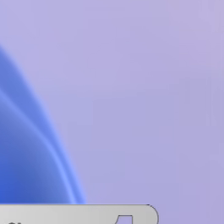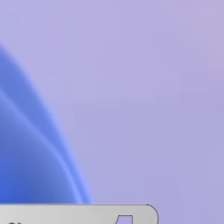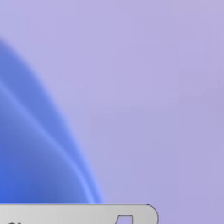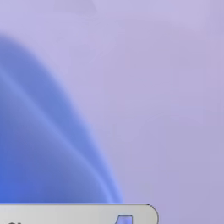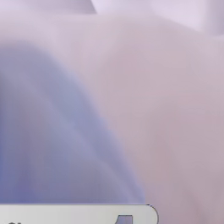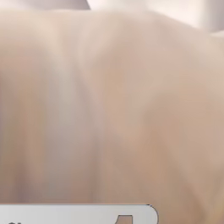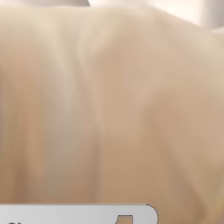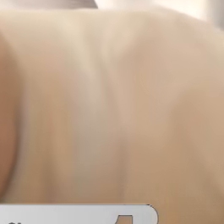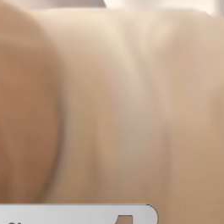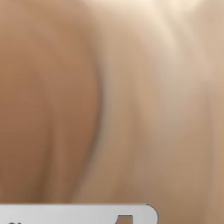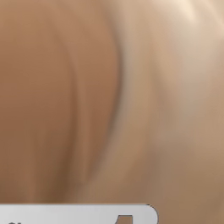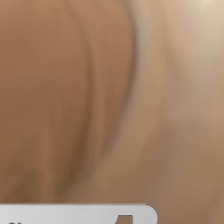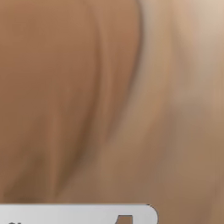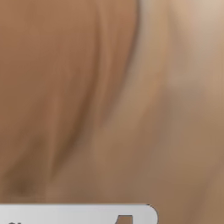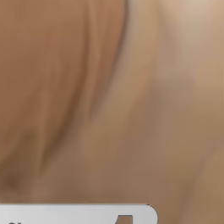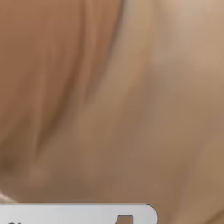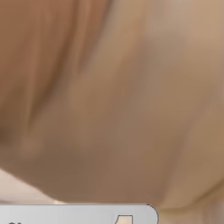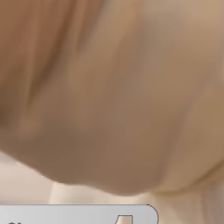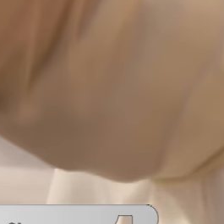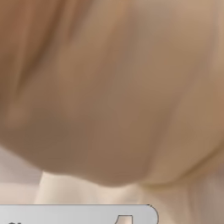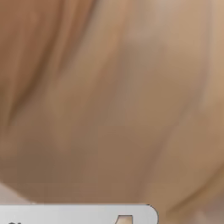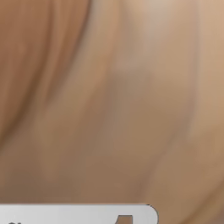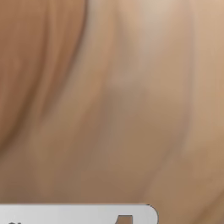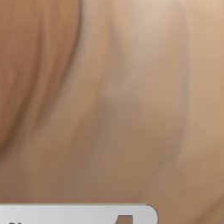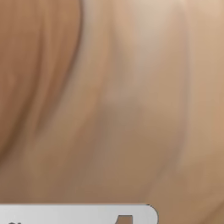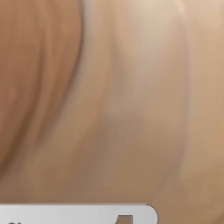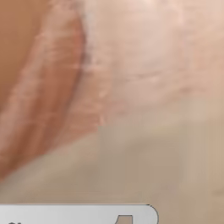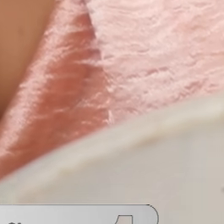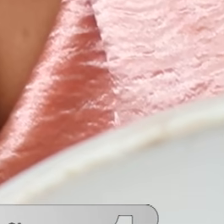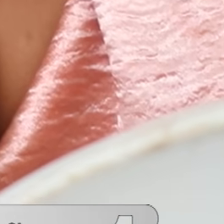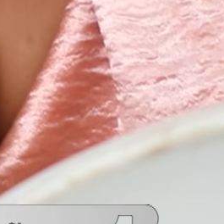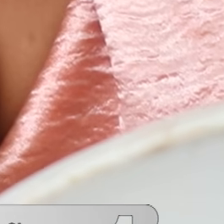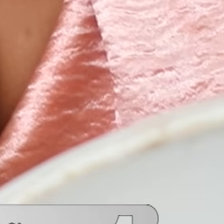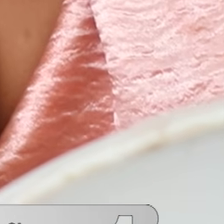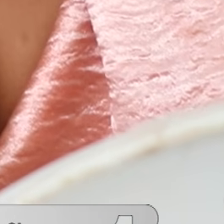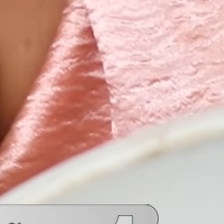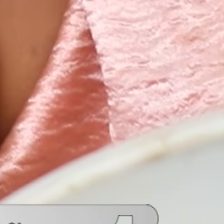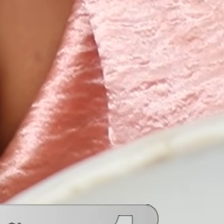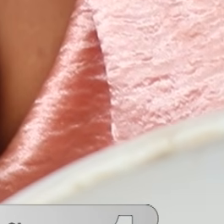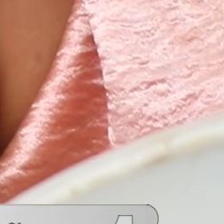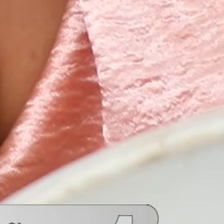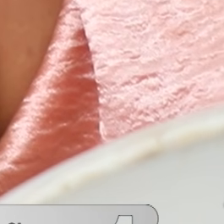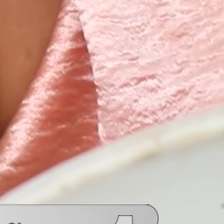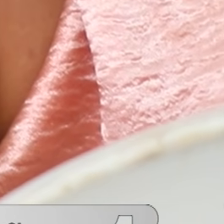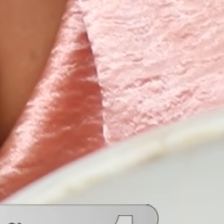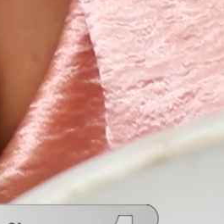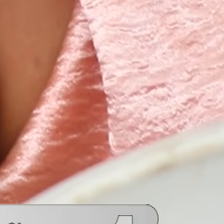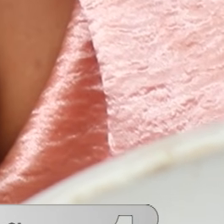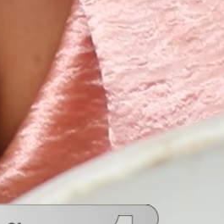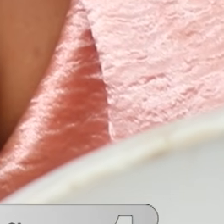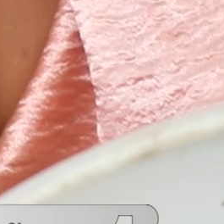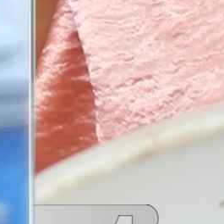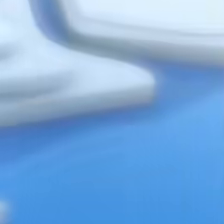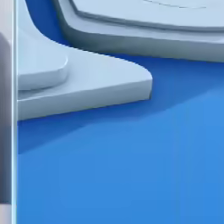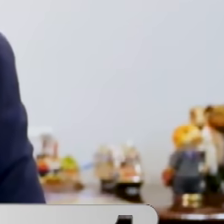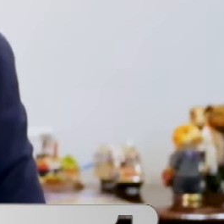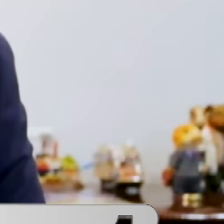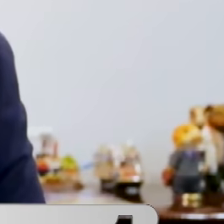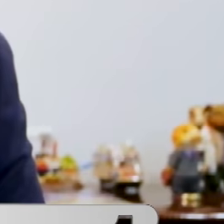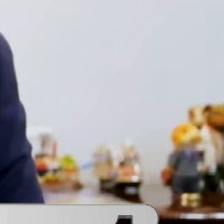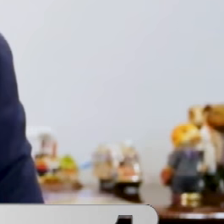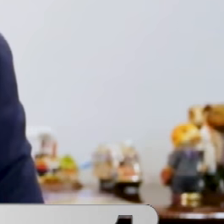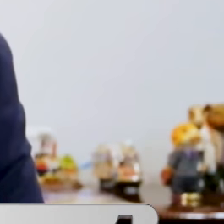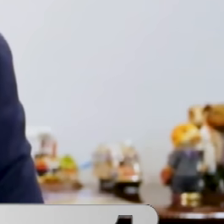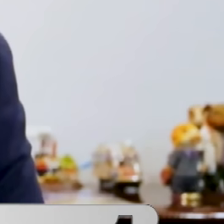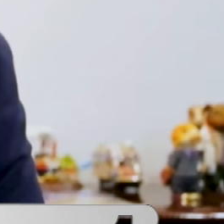Vacunación se sigue abriendo y empieza aplicación del biológico para edades entre 30 y 34 años.